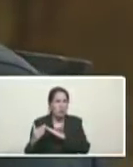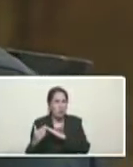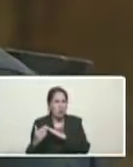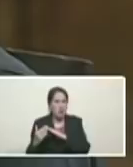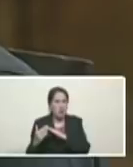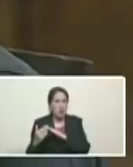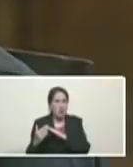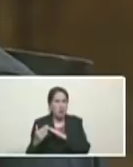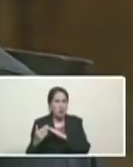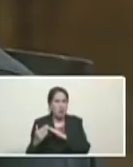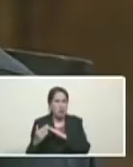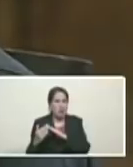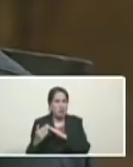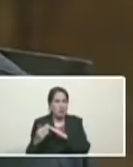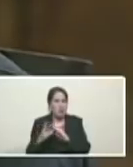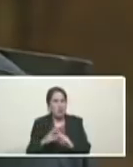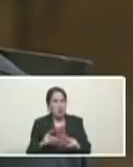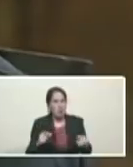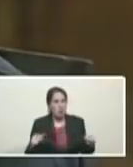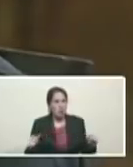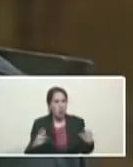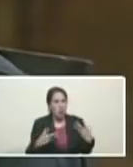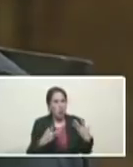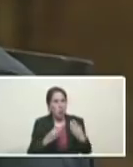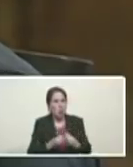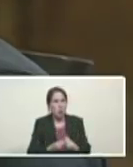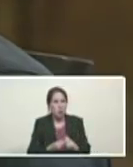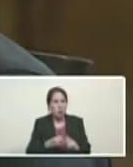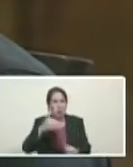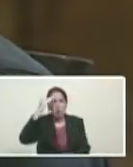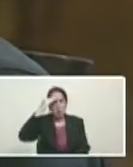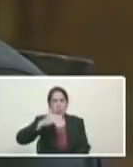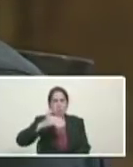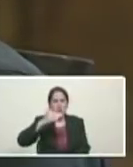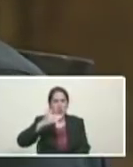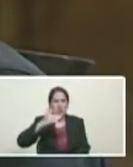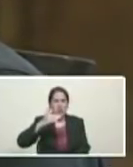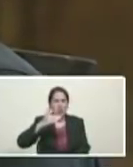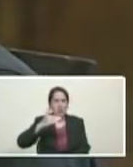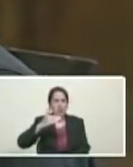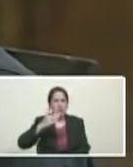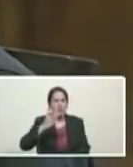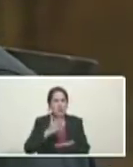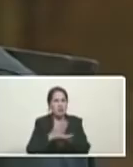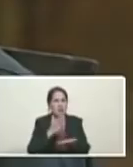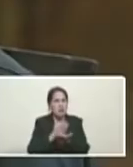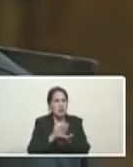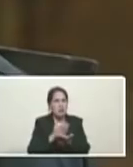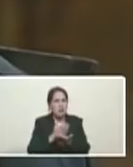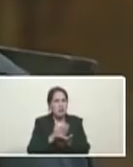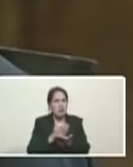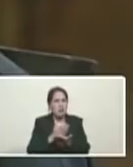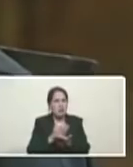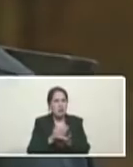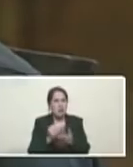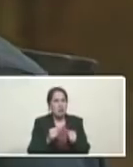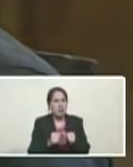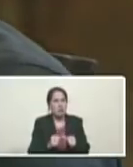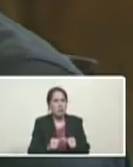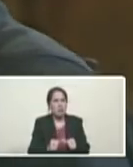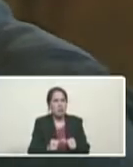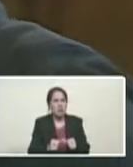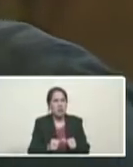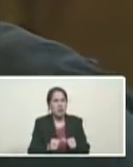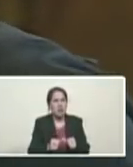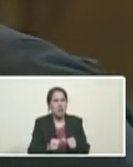comunarios y territoriales acompañando a nuestra fuerza militar ya las fuerzas del orden a mantener la